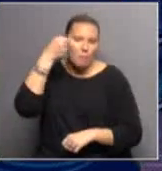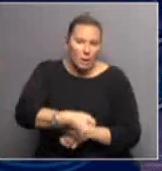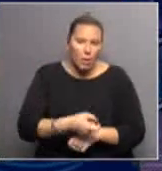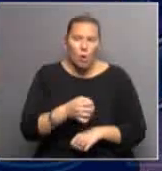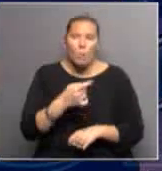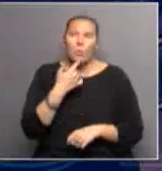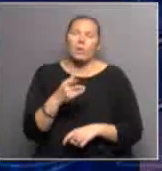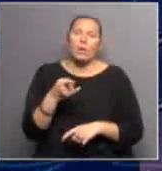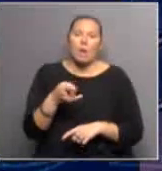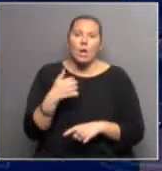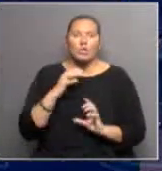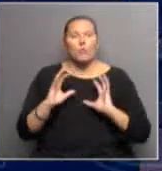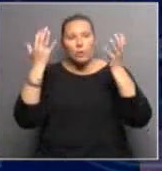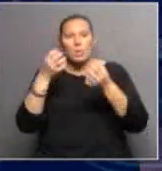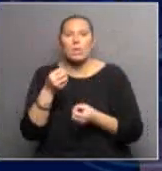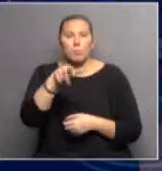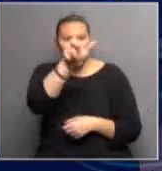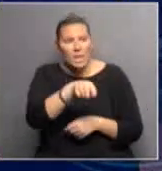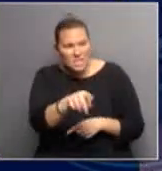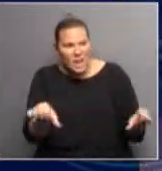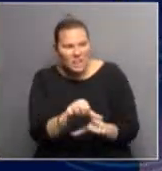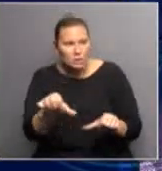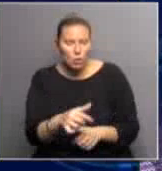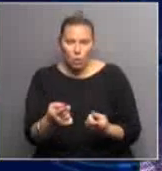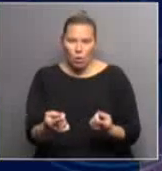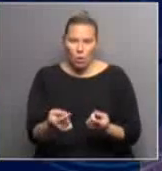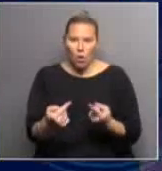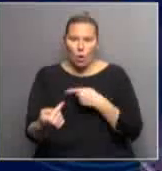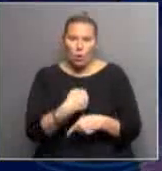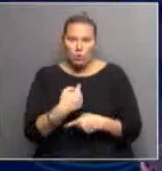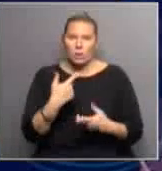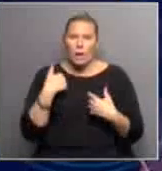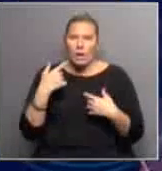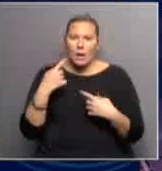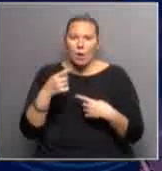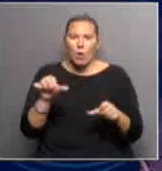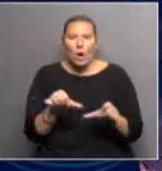a veces te dicen, bueno, yo ejercí violencia porque ella me hizo esto, me hizo lo otro, me saca,